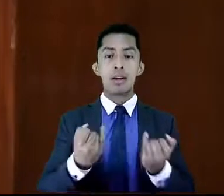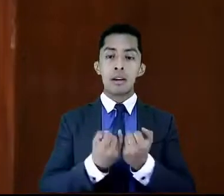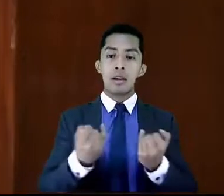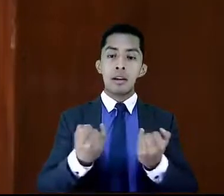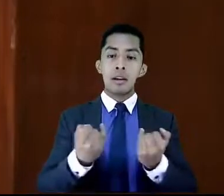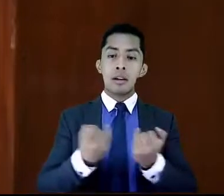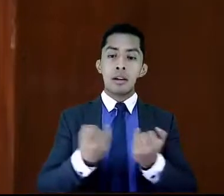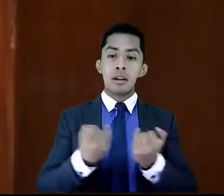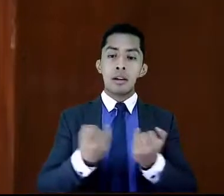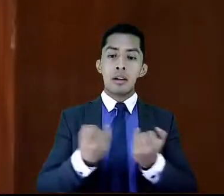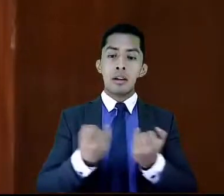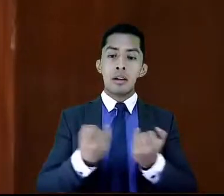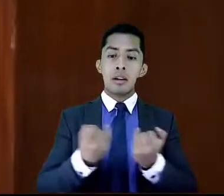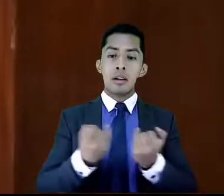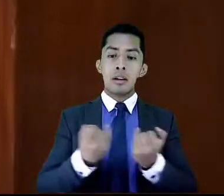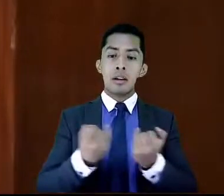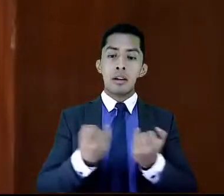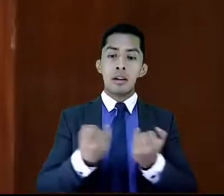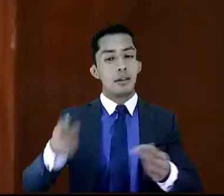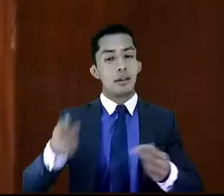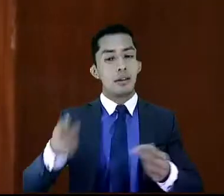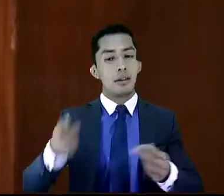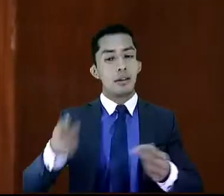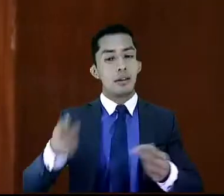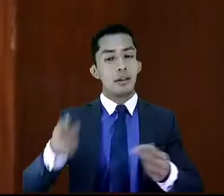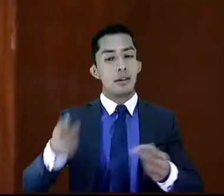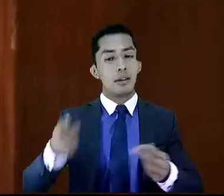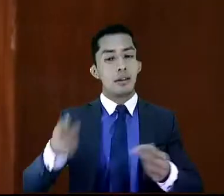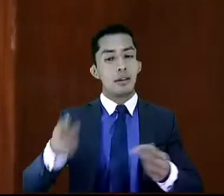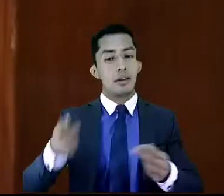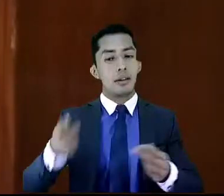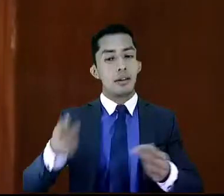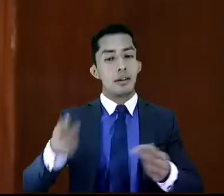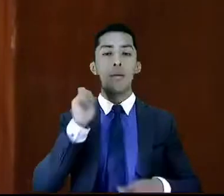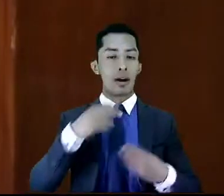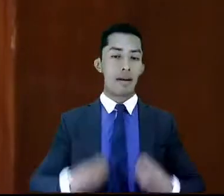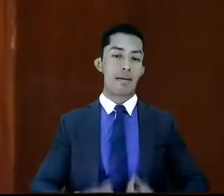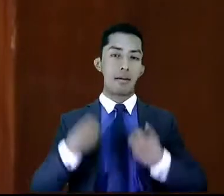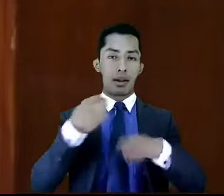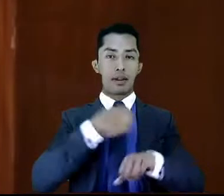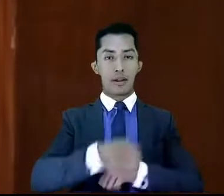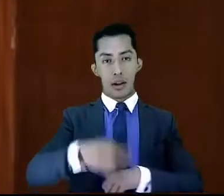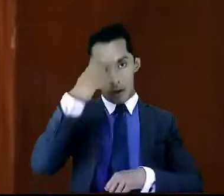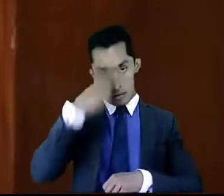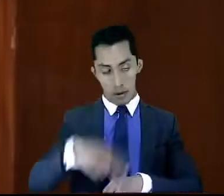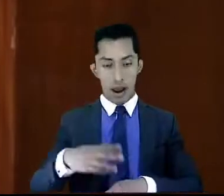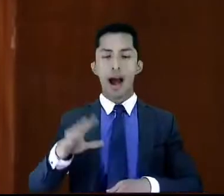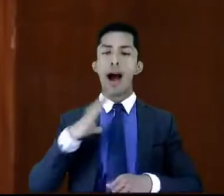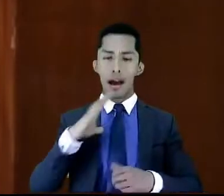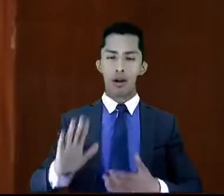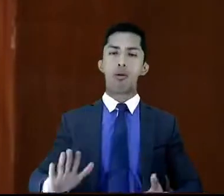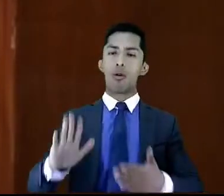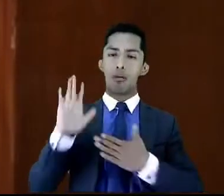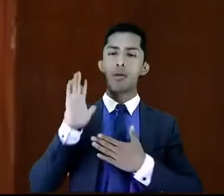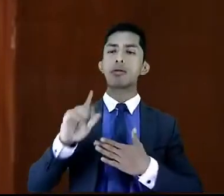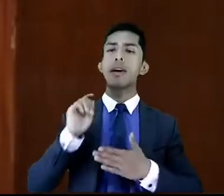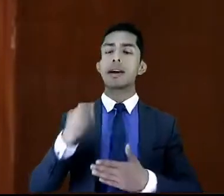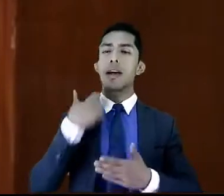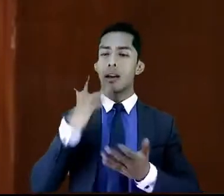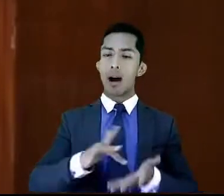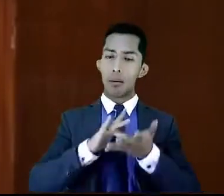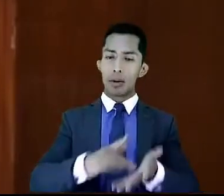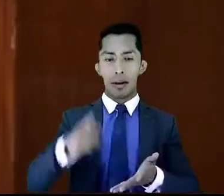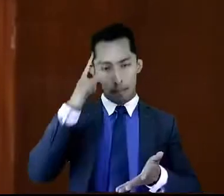en beneficio de los y las mexiquenses. El compromiso es contribuir a la estabilidad política